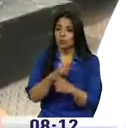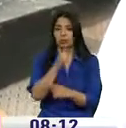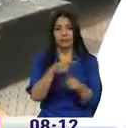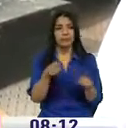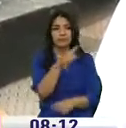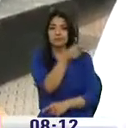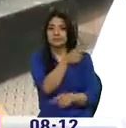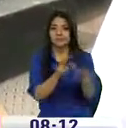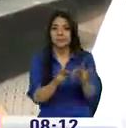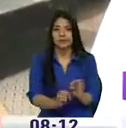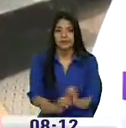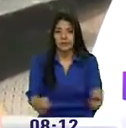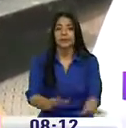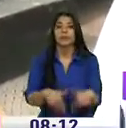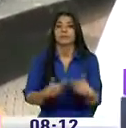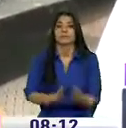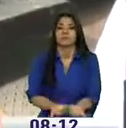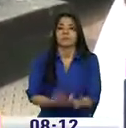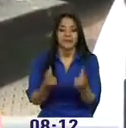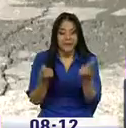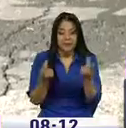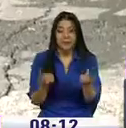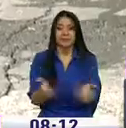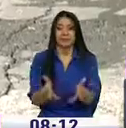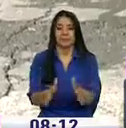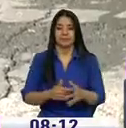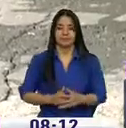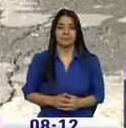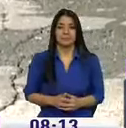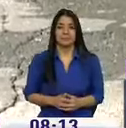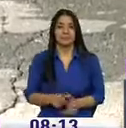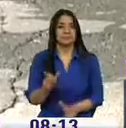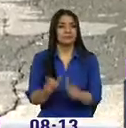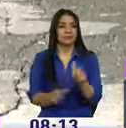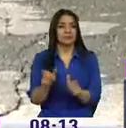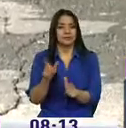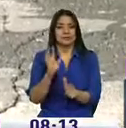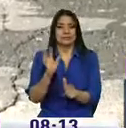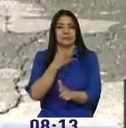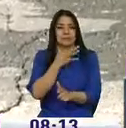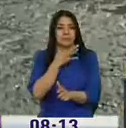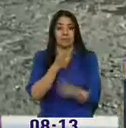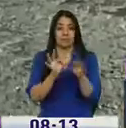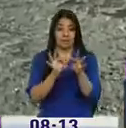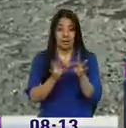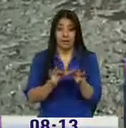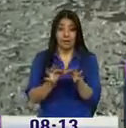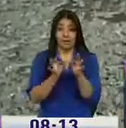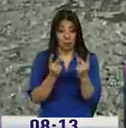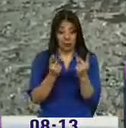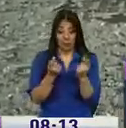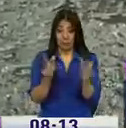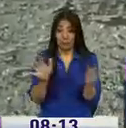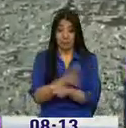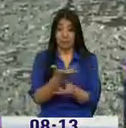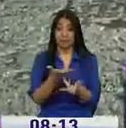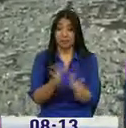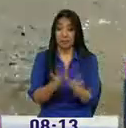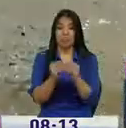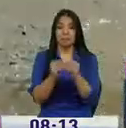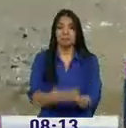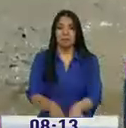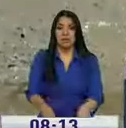no arreglan rápido la tubería. El temor de los vecinos es que si la reparación no es integral, podría afectar